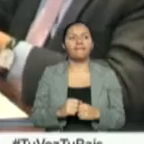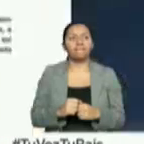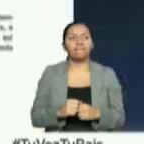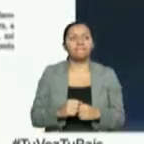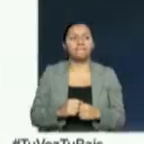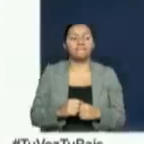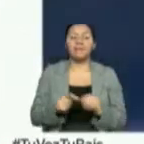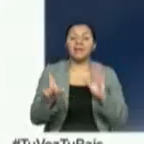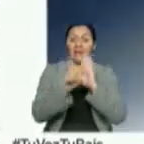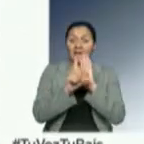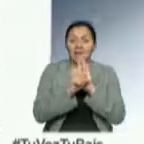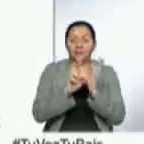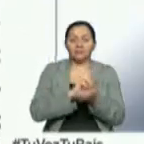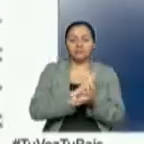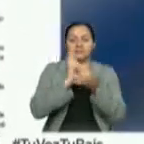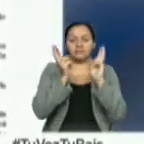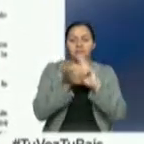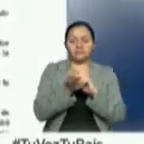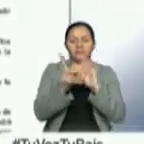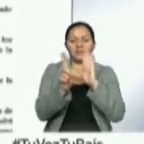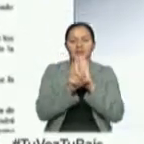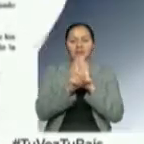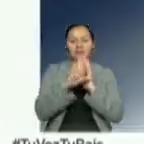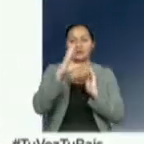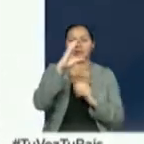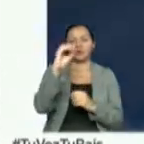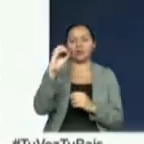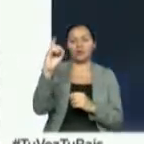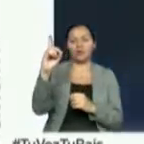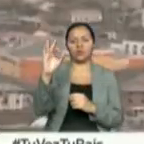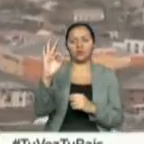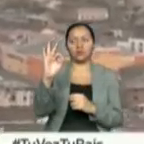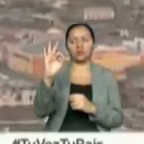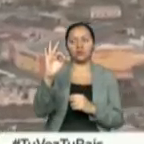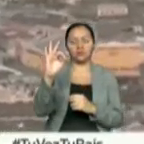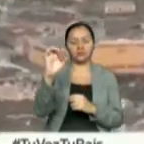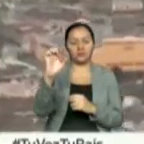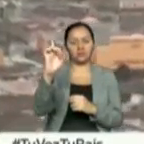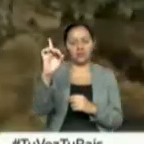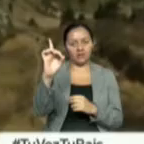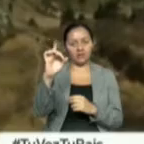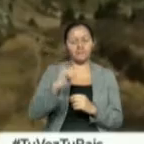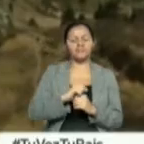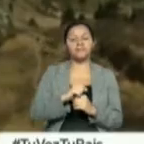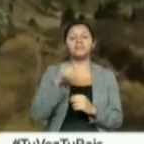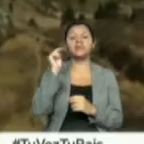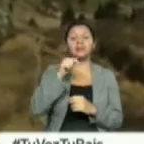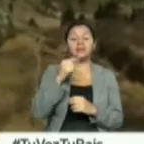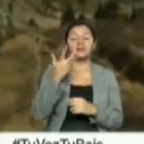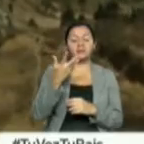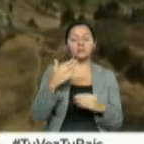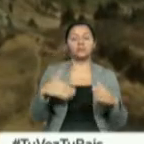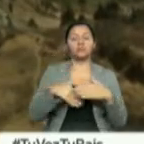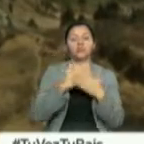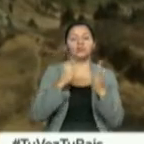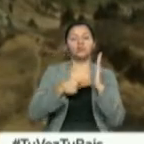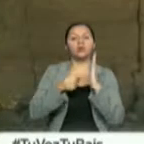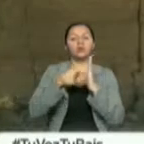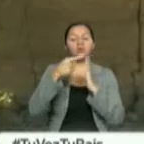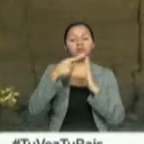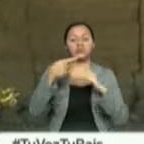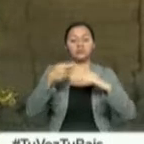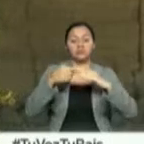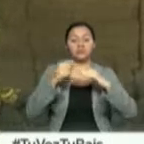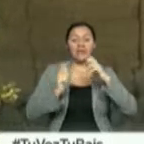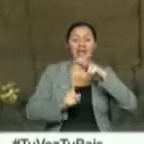documento modifica el código orgánico de organización territorial autonomía y descentralización e introduce un impuesto que grava solo